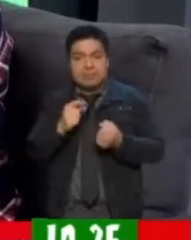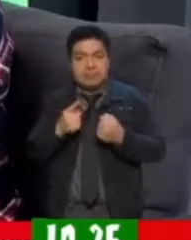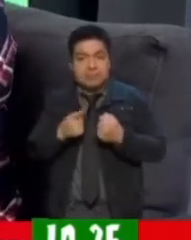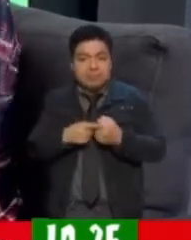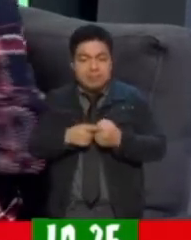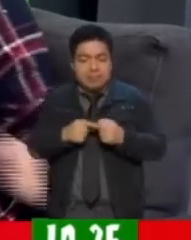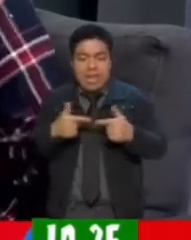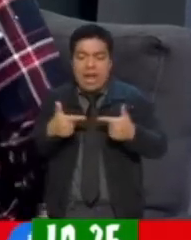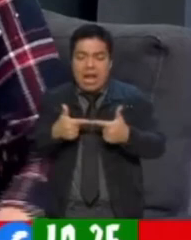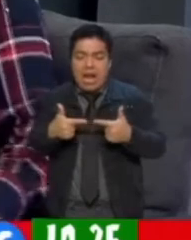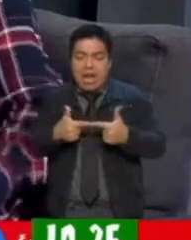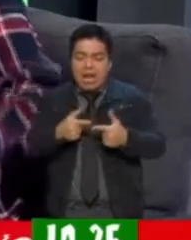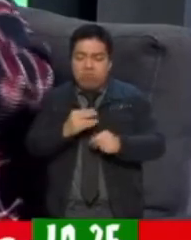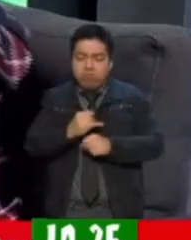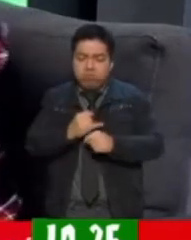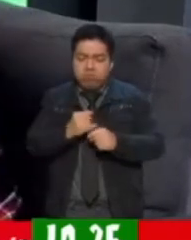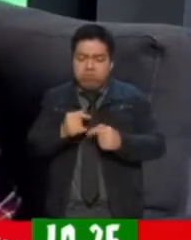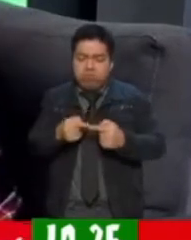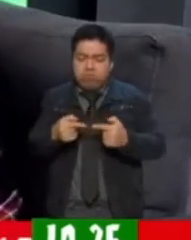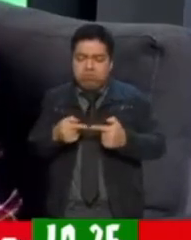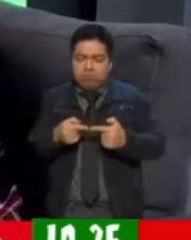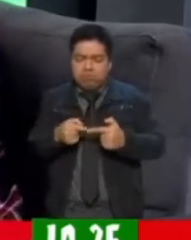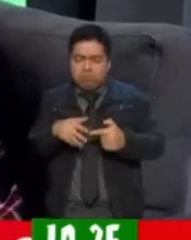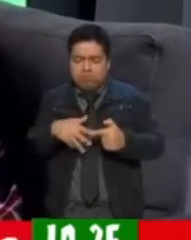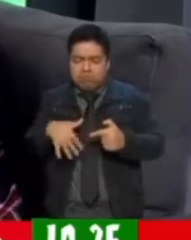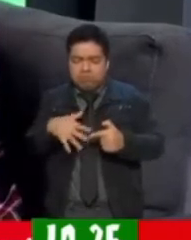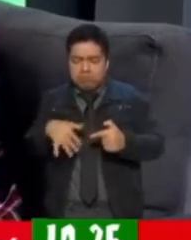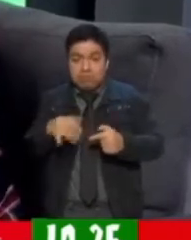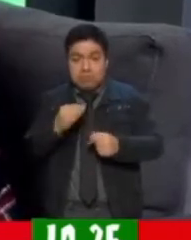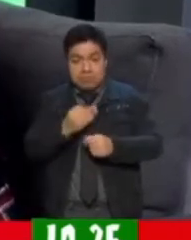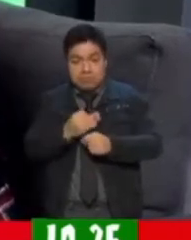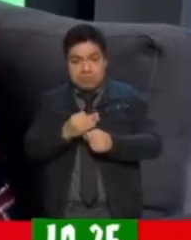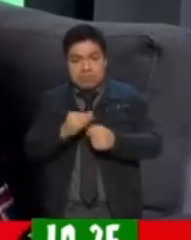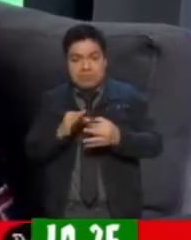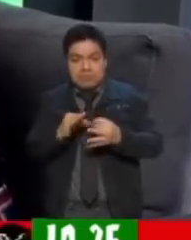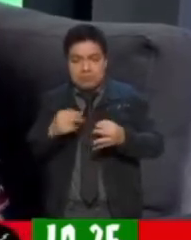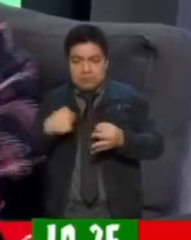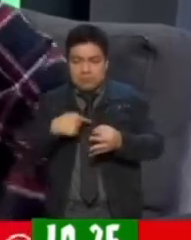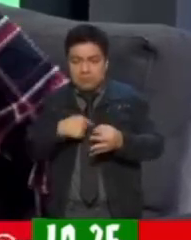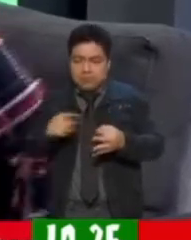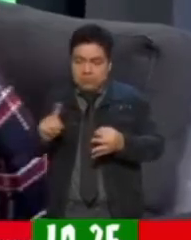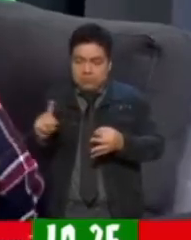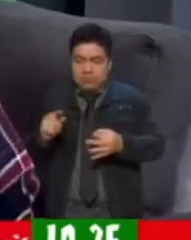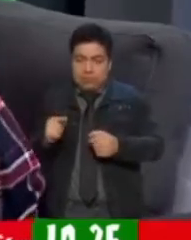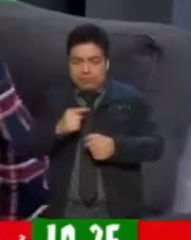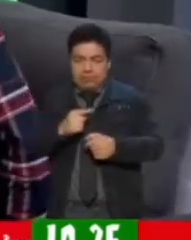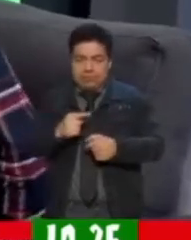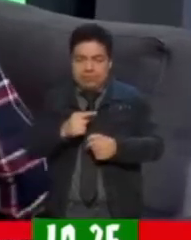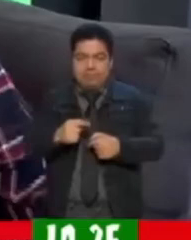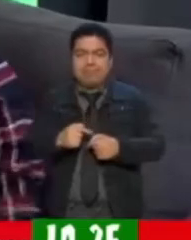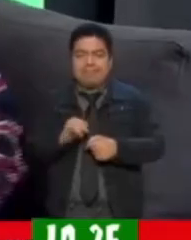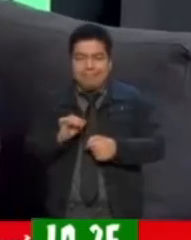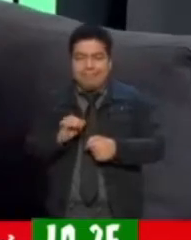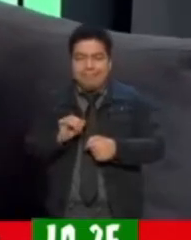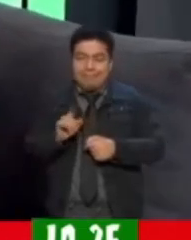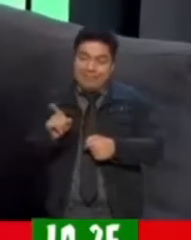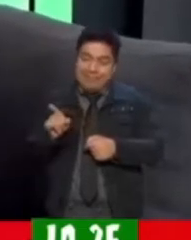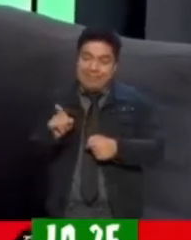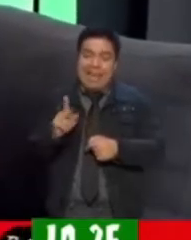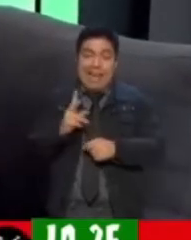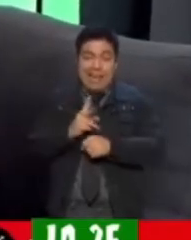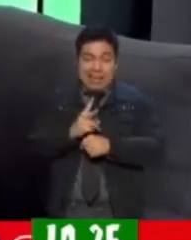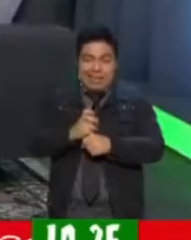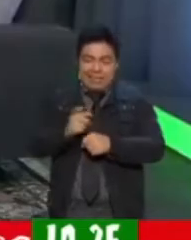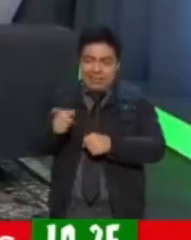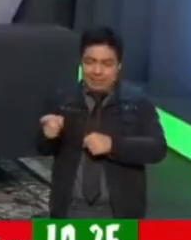entre a Google a buscarle, nosotros vamos a explicarle todo. Bueno, no, nosotros no. No, hoy tenemos hoy invitados. Mejor a los que sí le